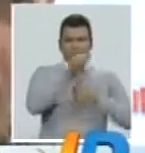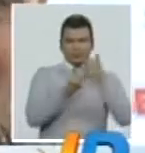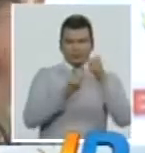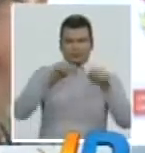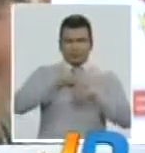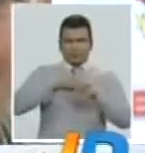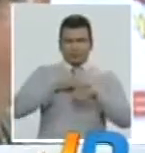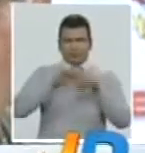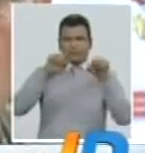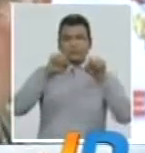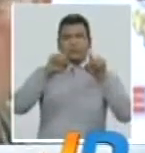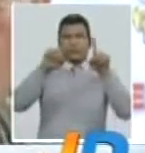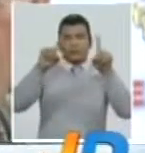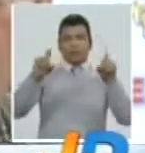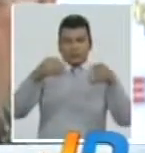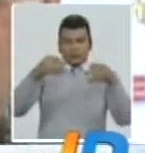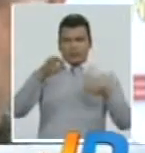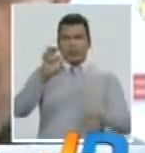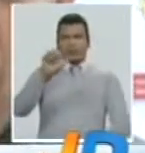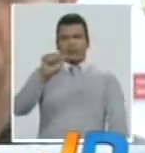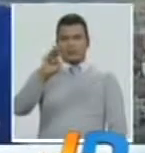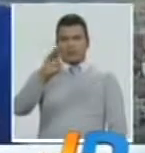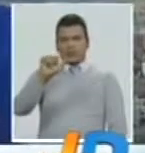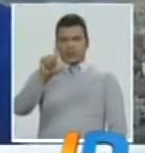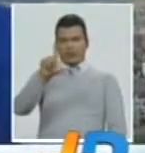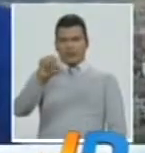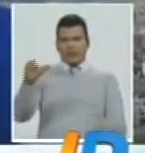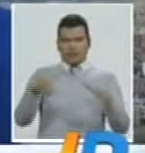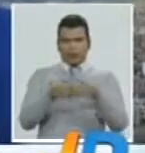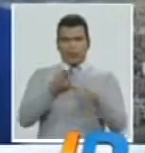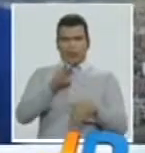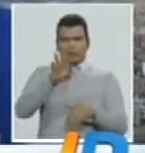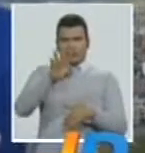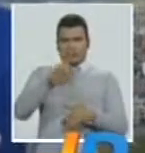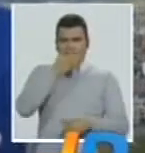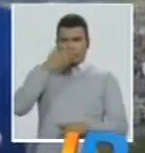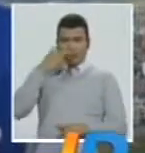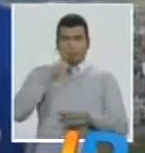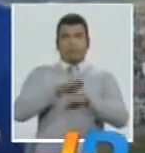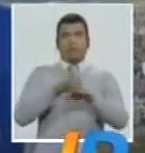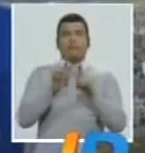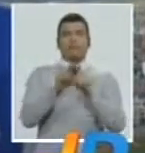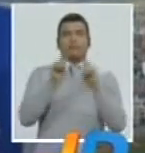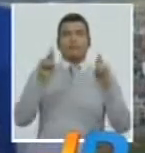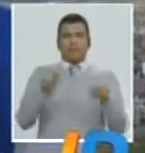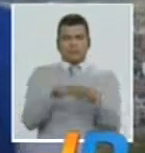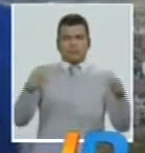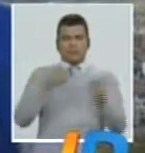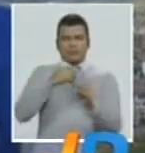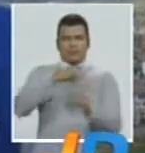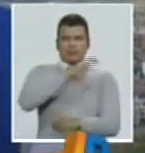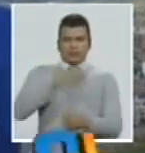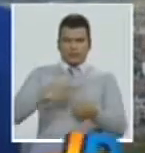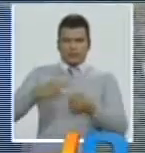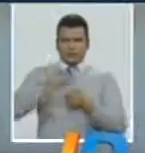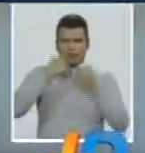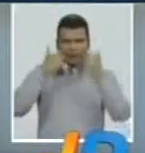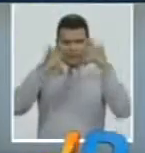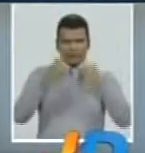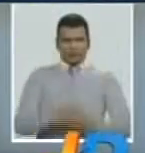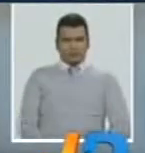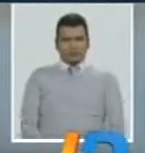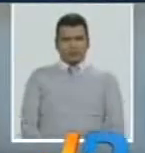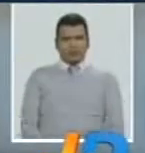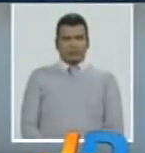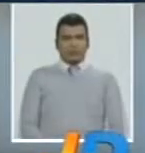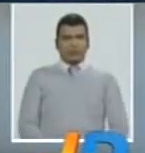cabecilla de la quinta comisión del Frente 29. En Pasto, Winston Viracachapava, Más Pacífico, donde la región es noticia.